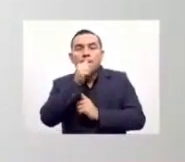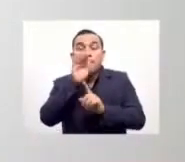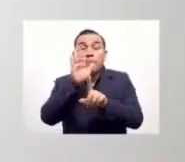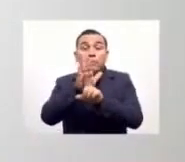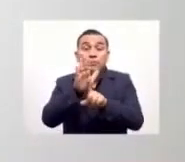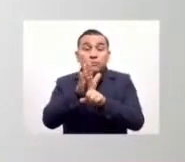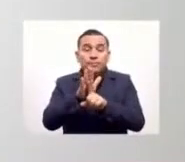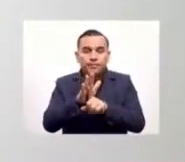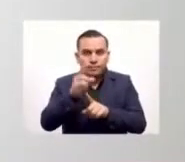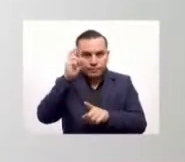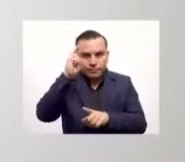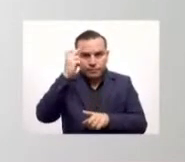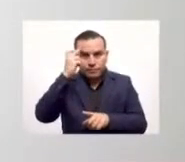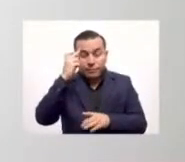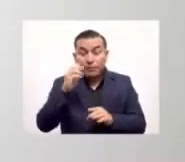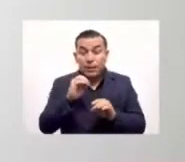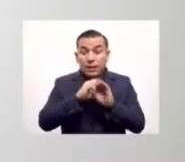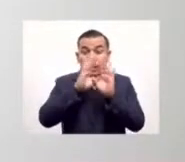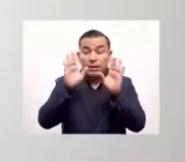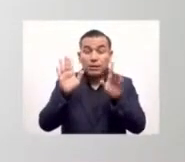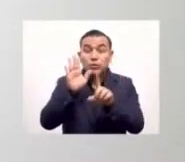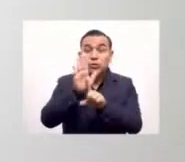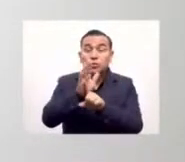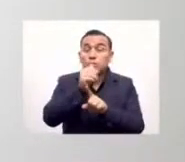Uh-huh. Que el fideicomiso se quede